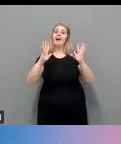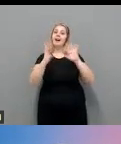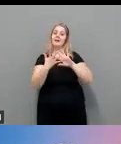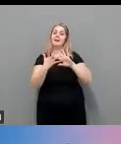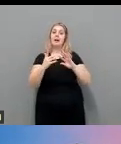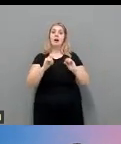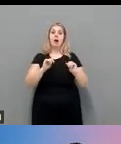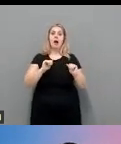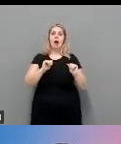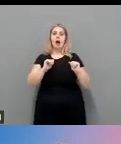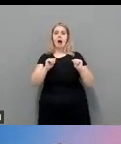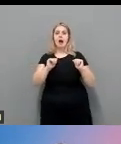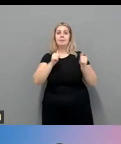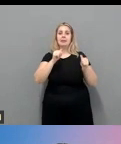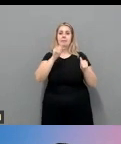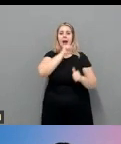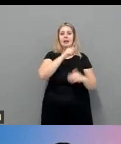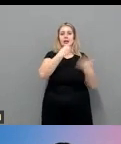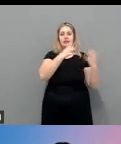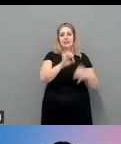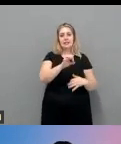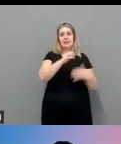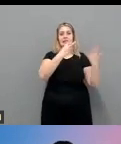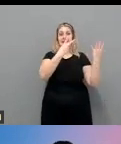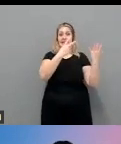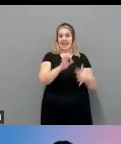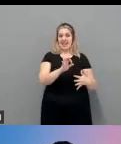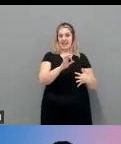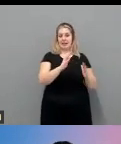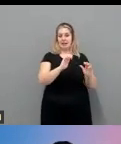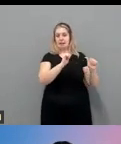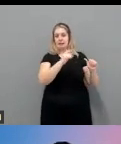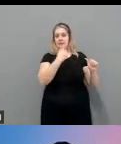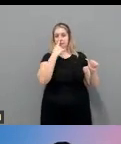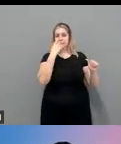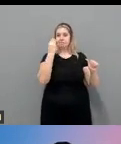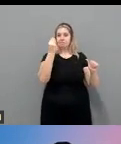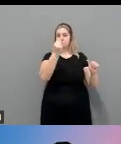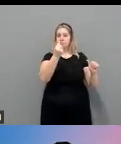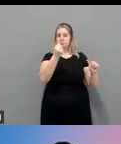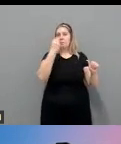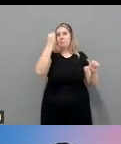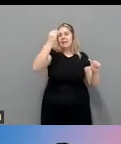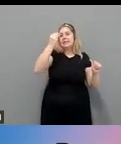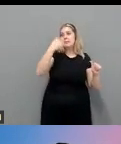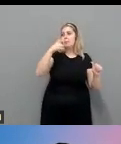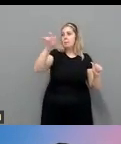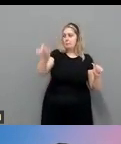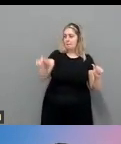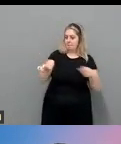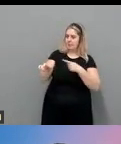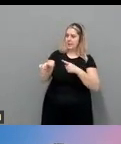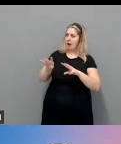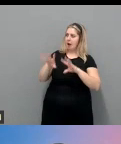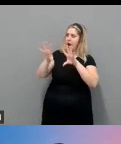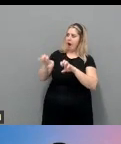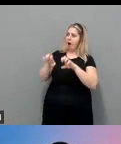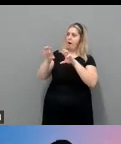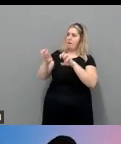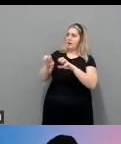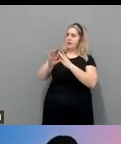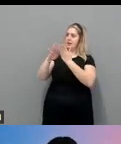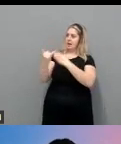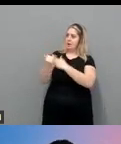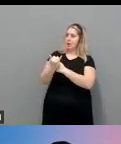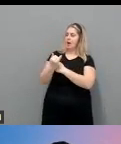principio, los años 60, los años 70, podíamos creer que la persona aprendía el lenguaje